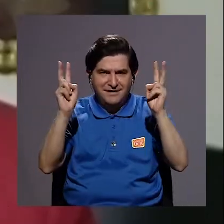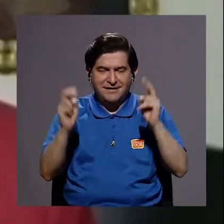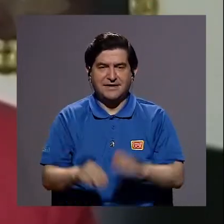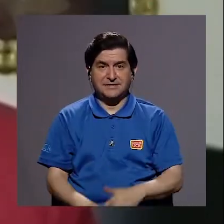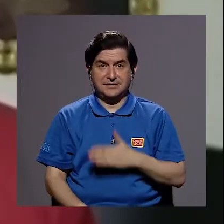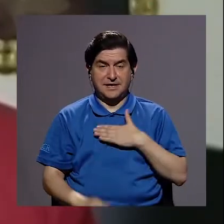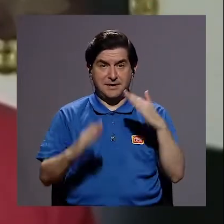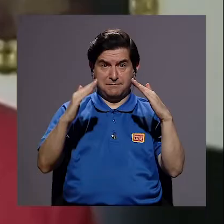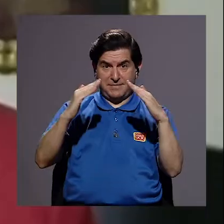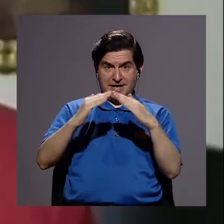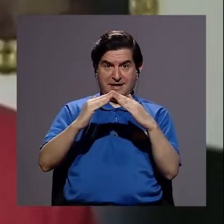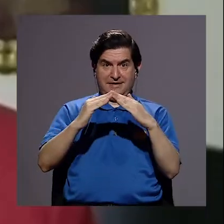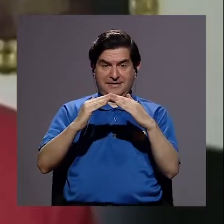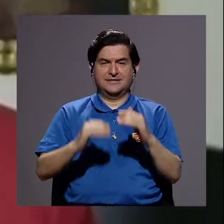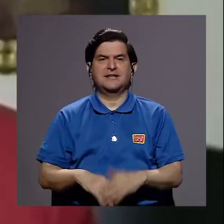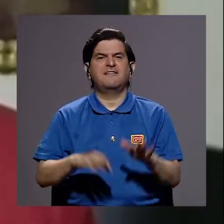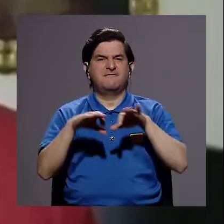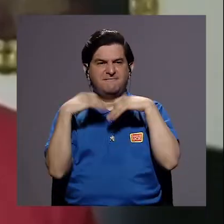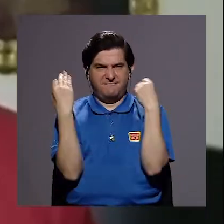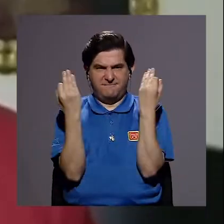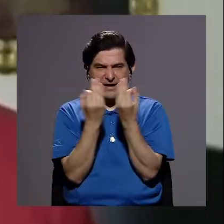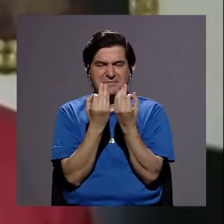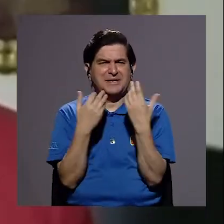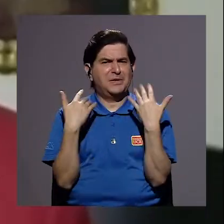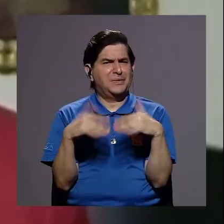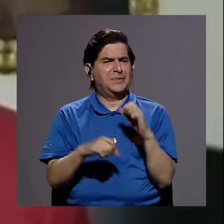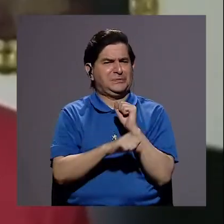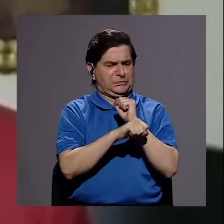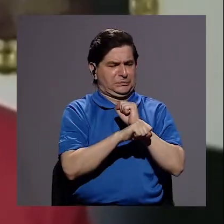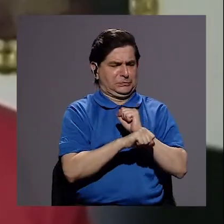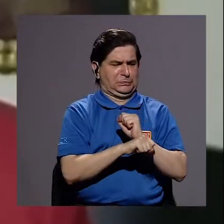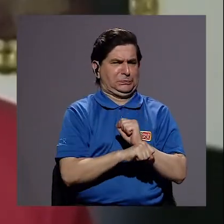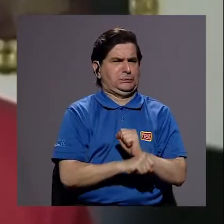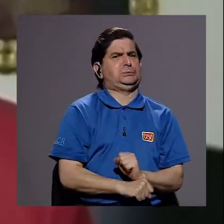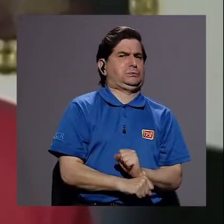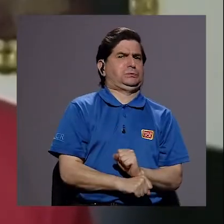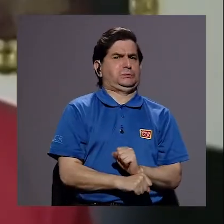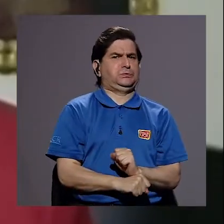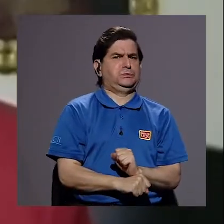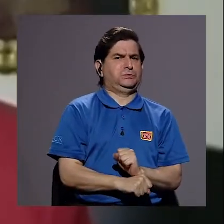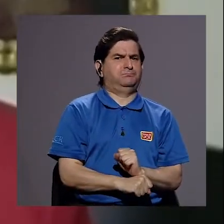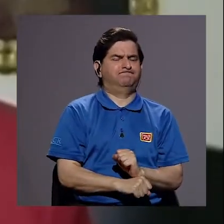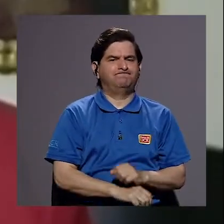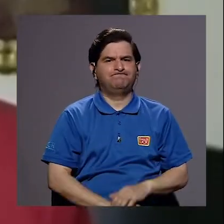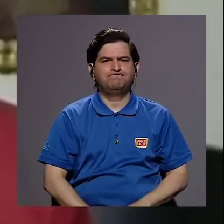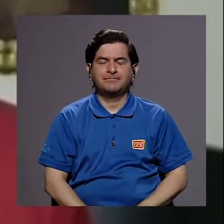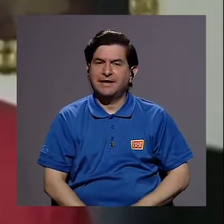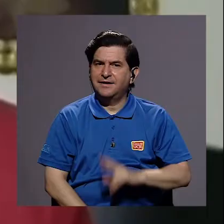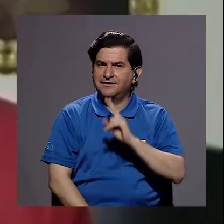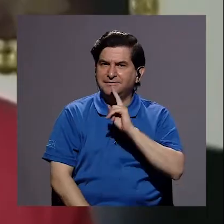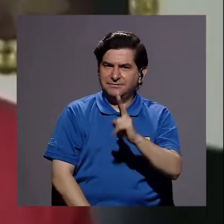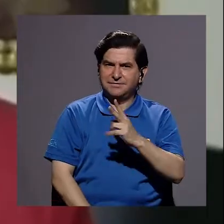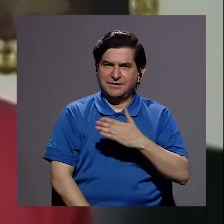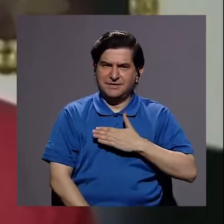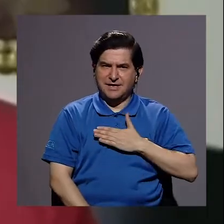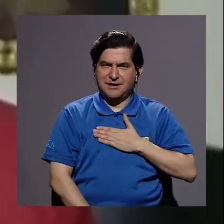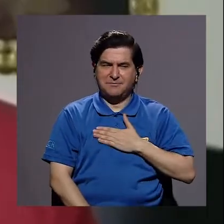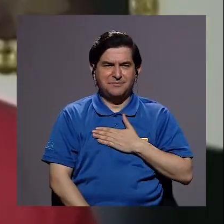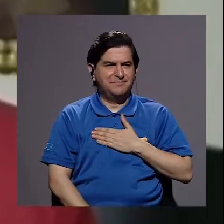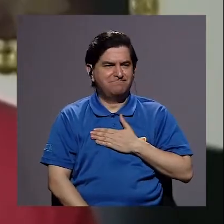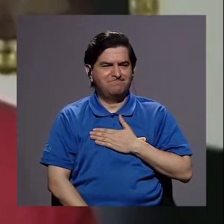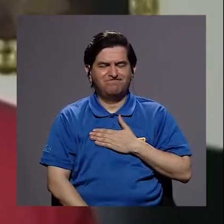casa éramos una familia muy conservadora y realmente a